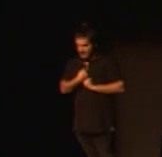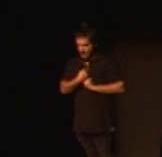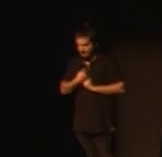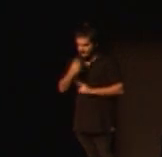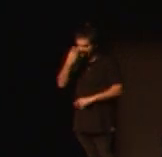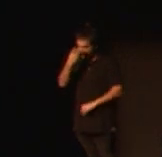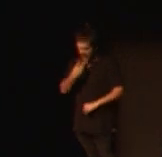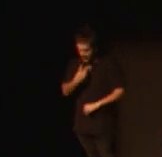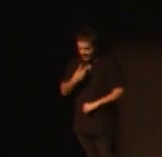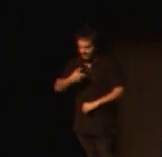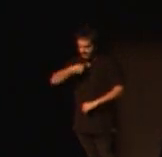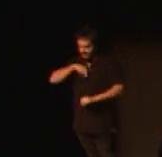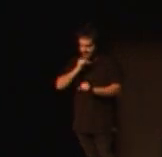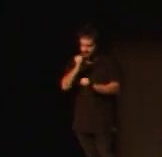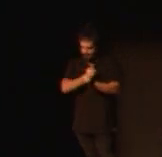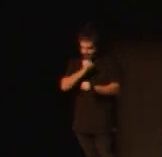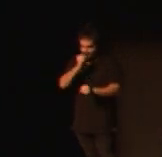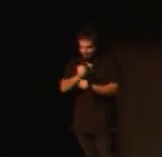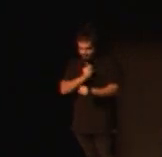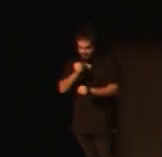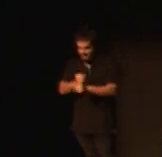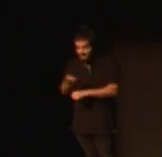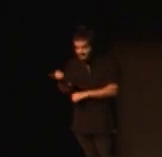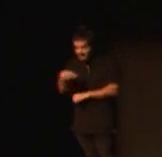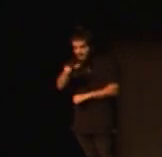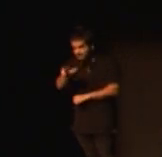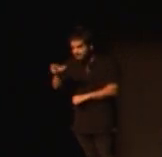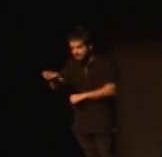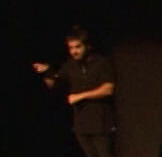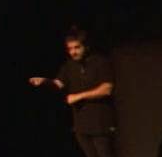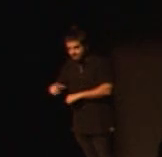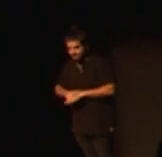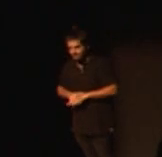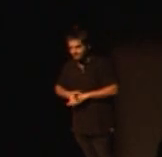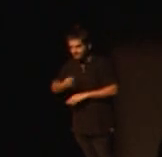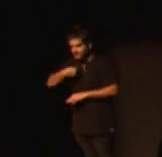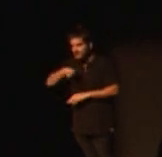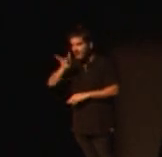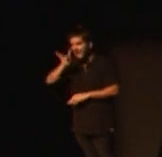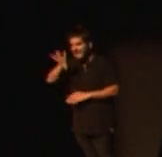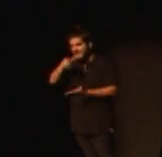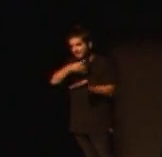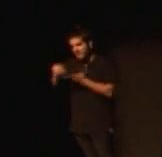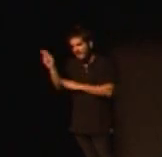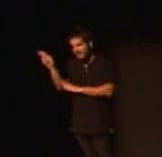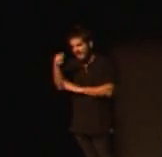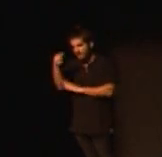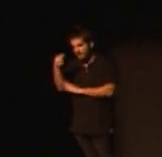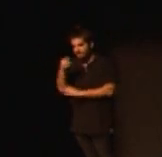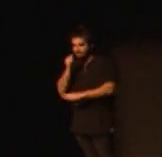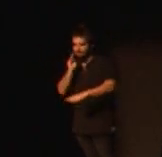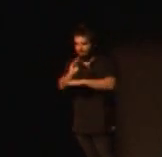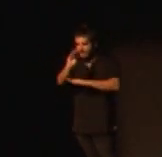ONCE y de muchos de vosotros, estamos destinando ya 15 millones de euros a programas de inclusión en el